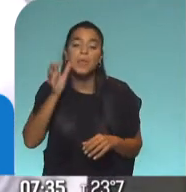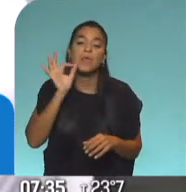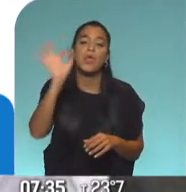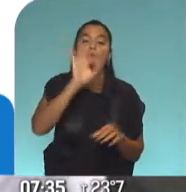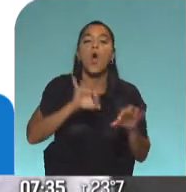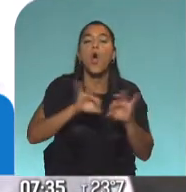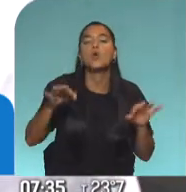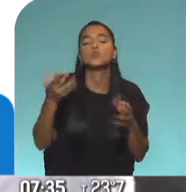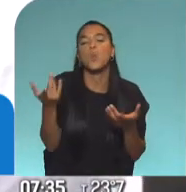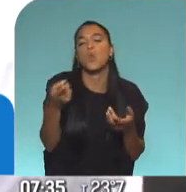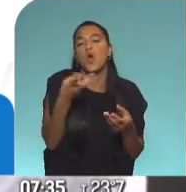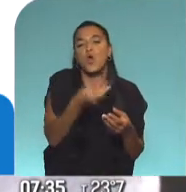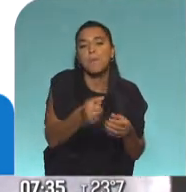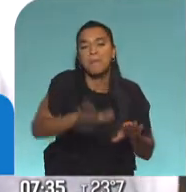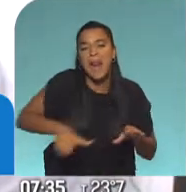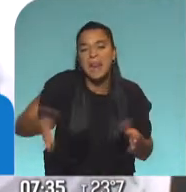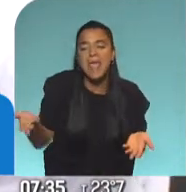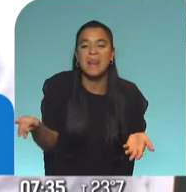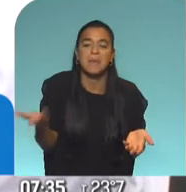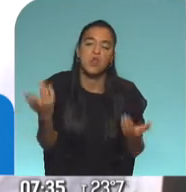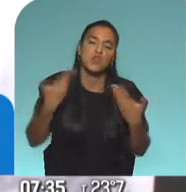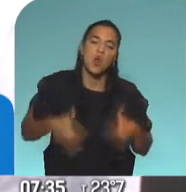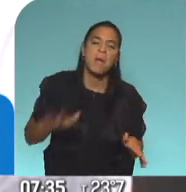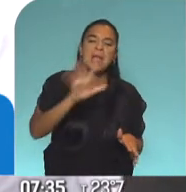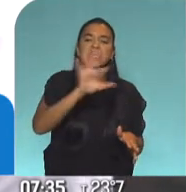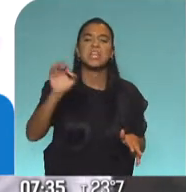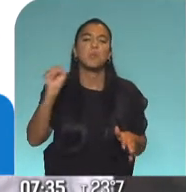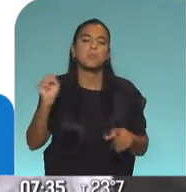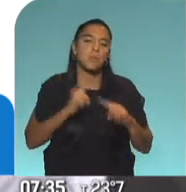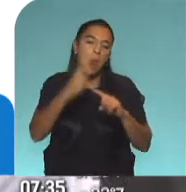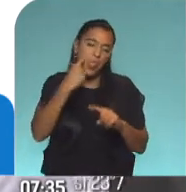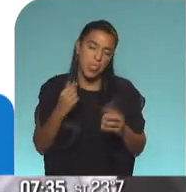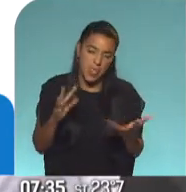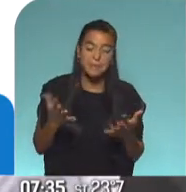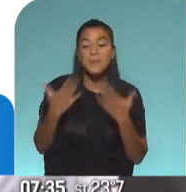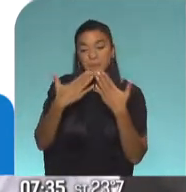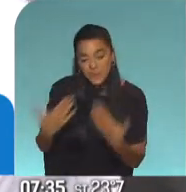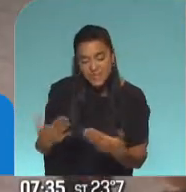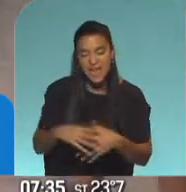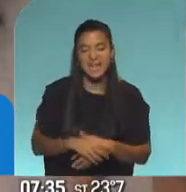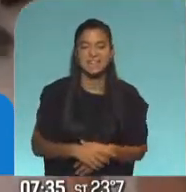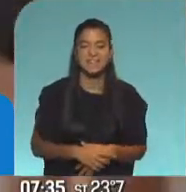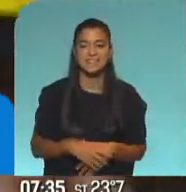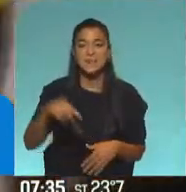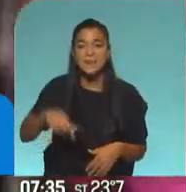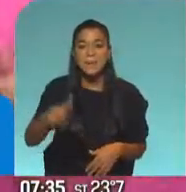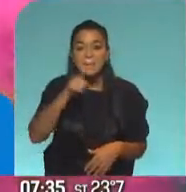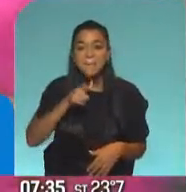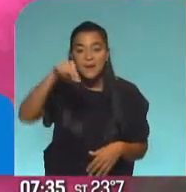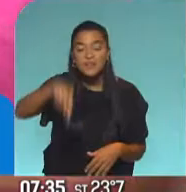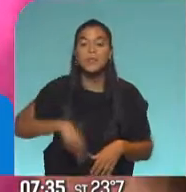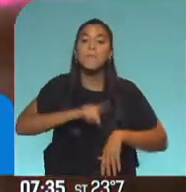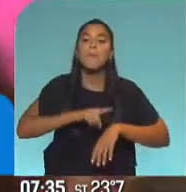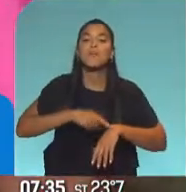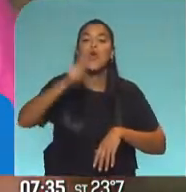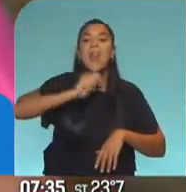churros para la nena. Pero normal, 500 pesos por día. Bueno, muchísimas gracias. Nos parece que es la hora del helado,